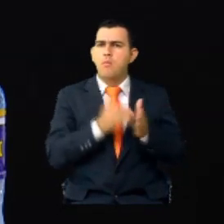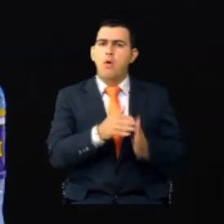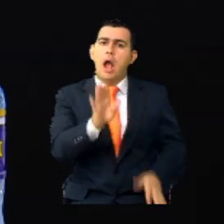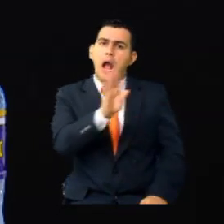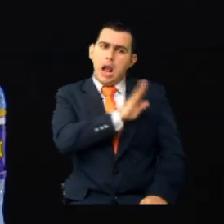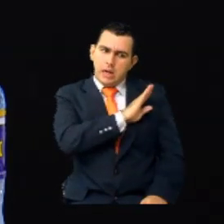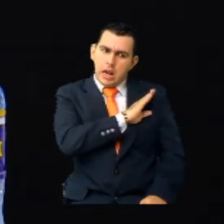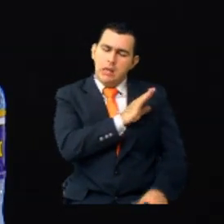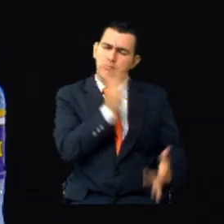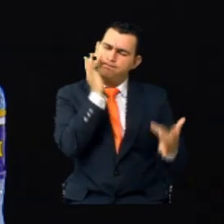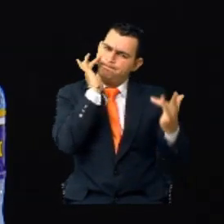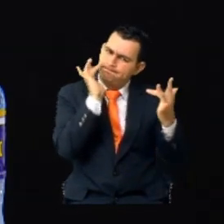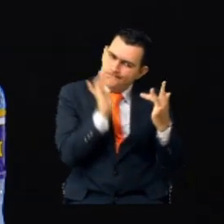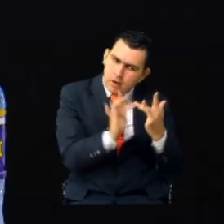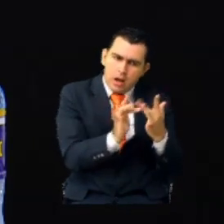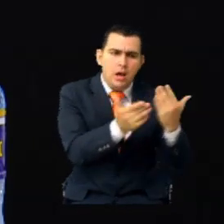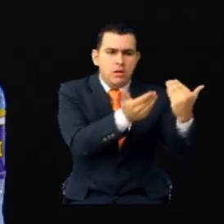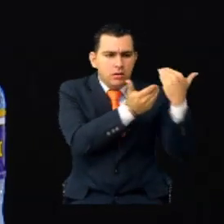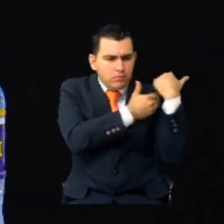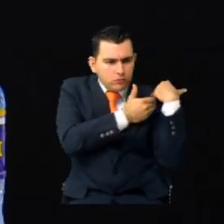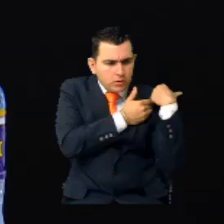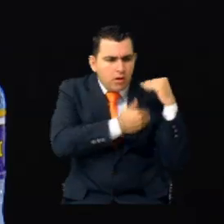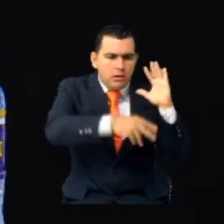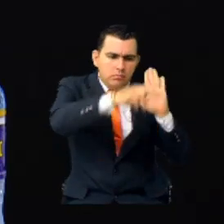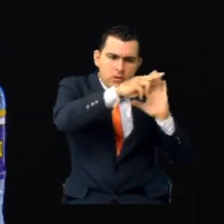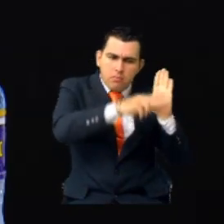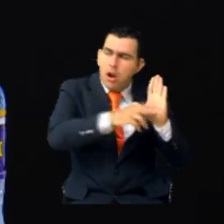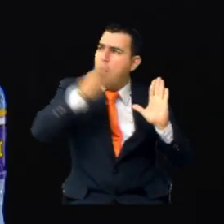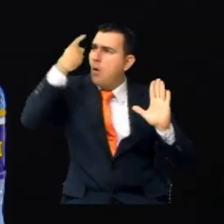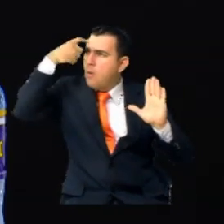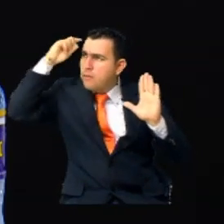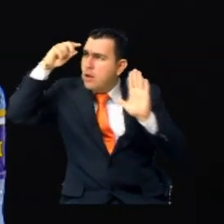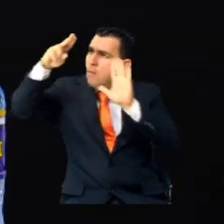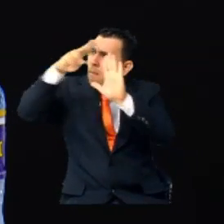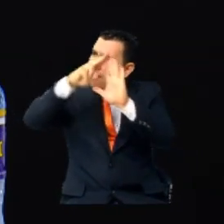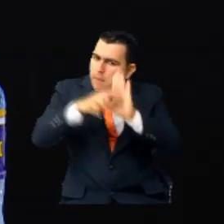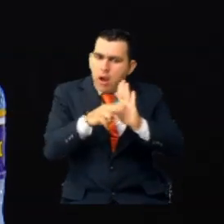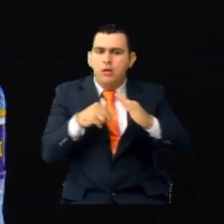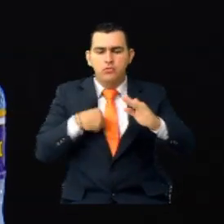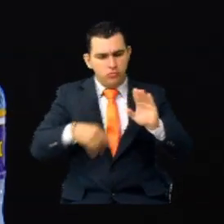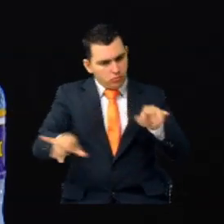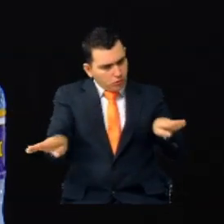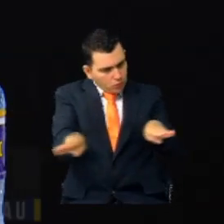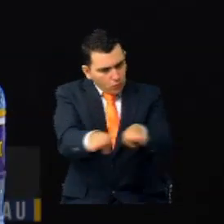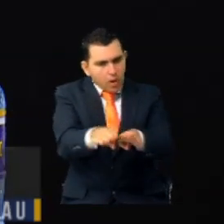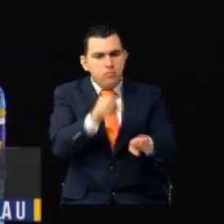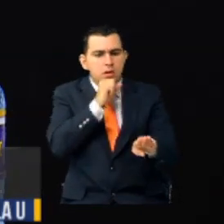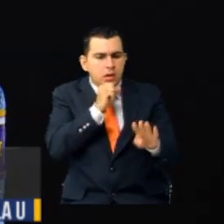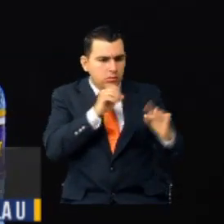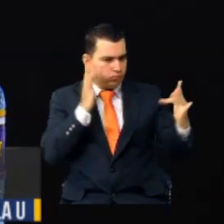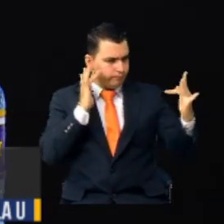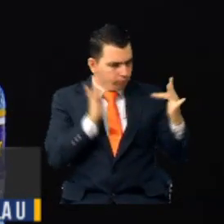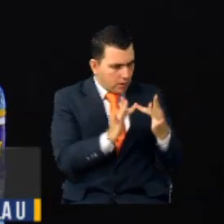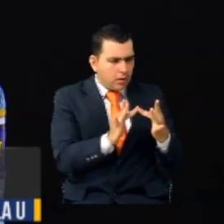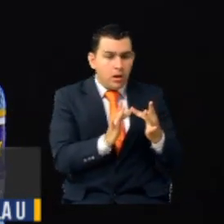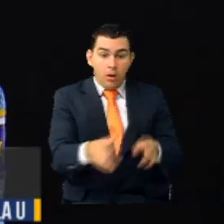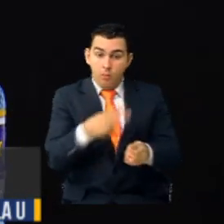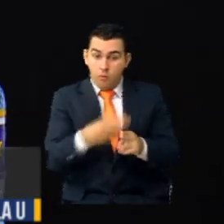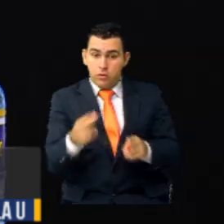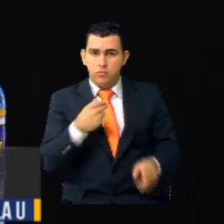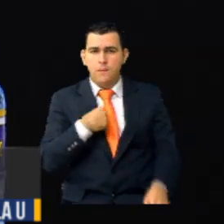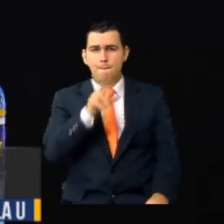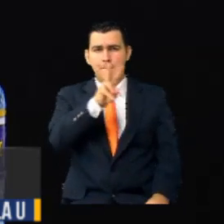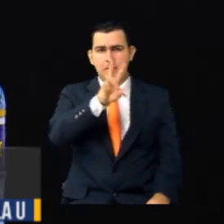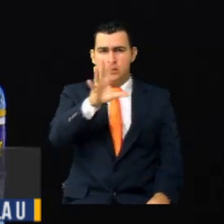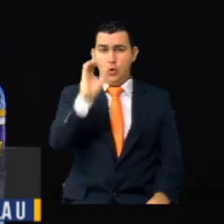su responsabilidad ante el Estado, pero también ante su ciudadanía, que confiará este 25 de octubre los